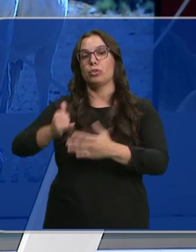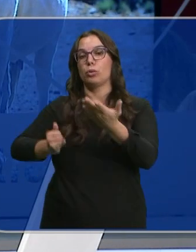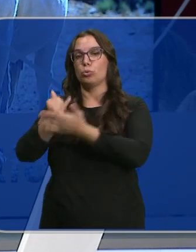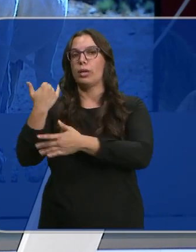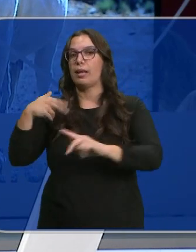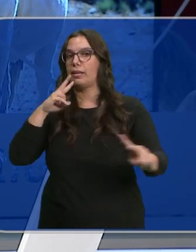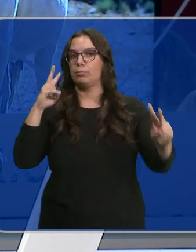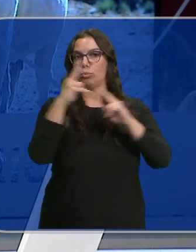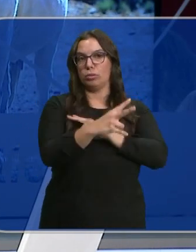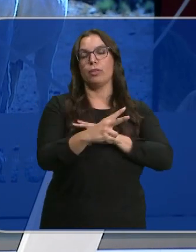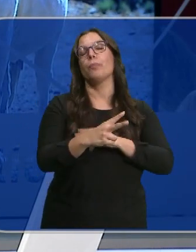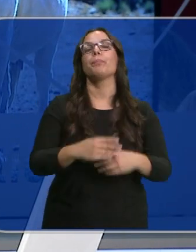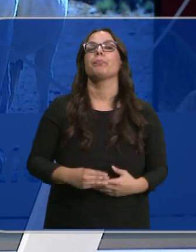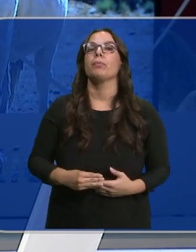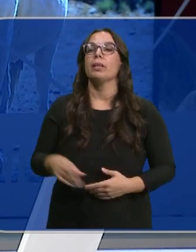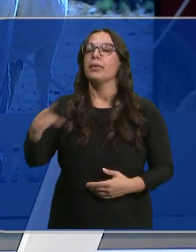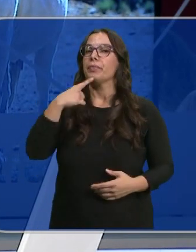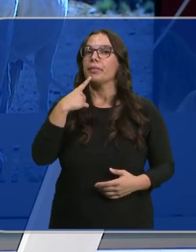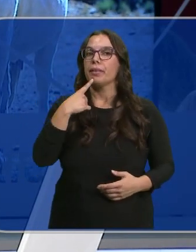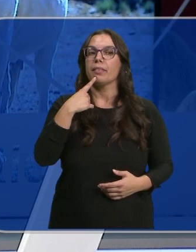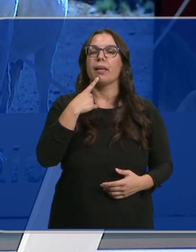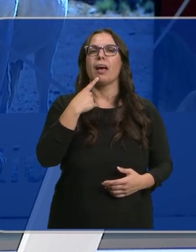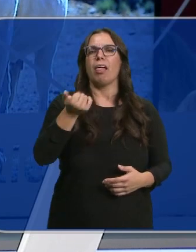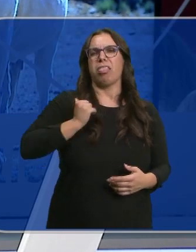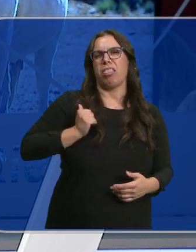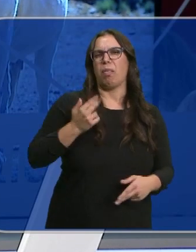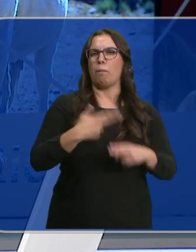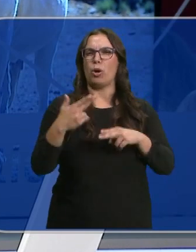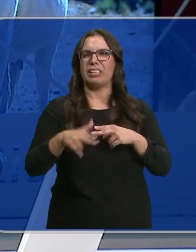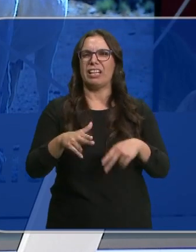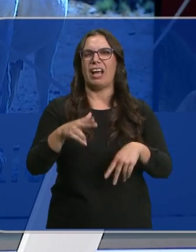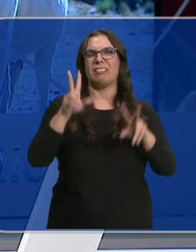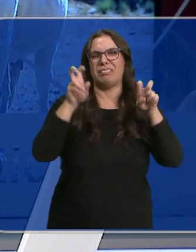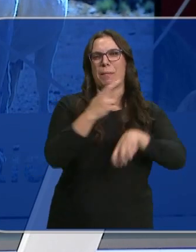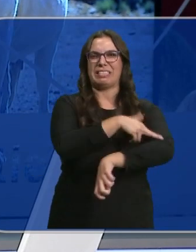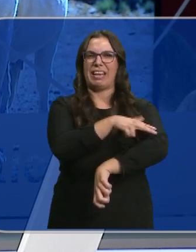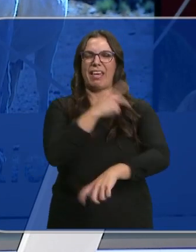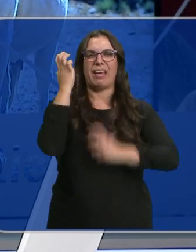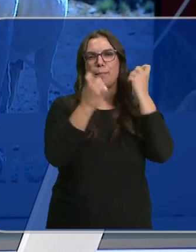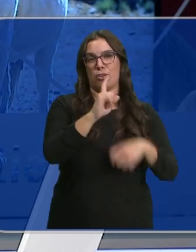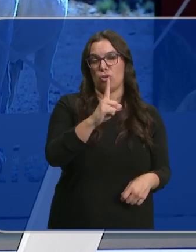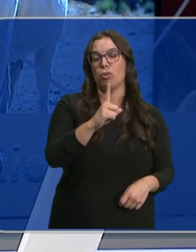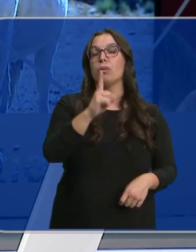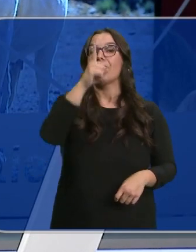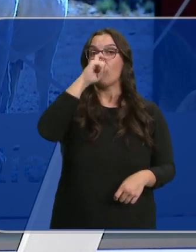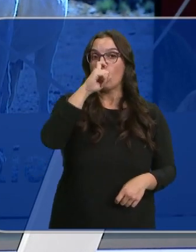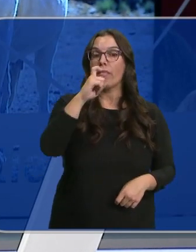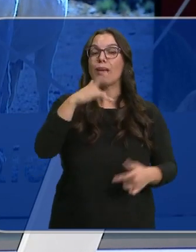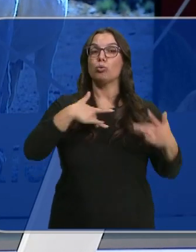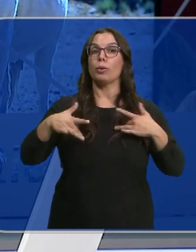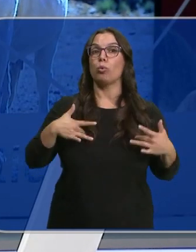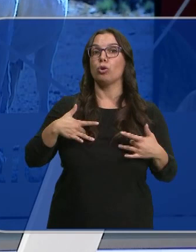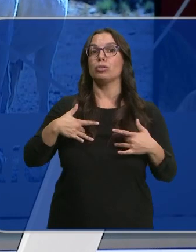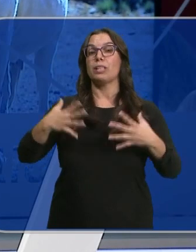dado respuesta a estas palabras de Mañueco, ha reclamado que no se haga política con la sanidad animal y ha recordado la intervención del Gobierno en los casos de